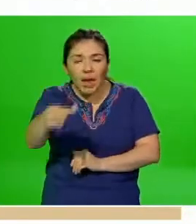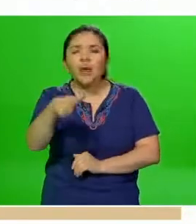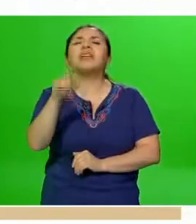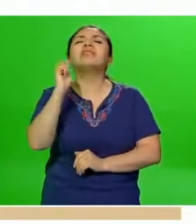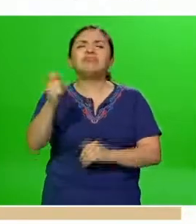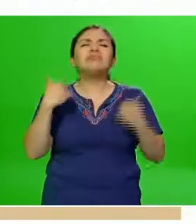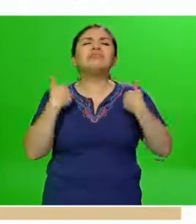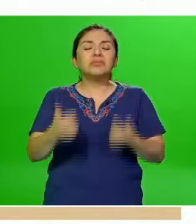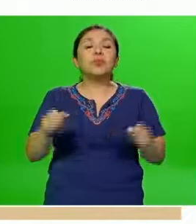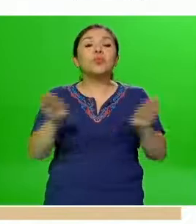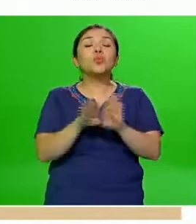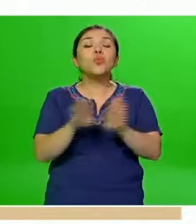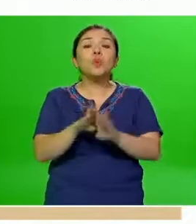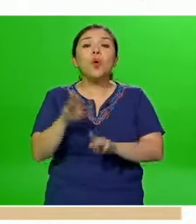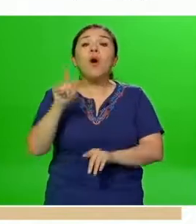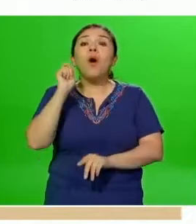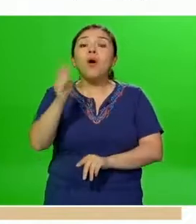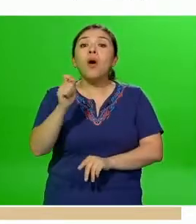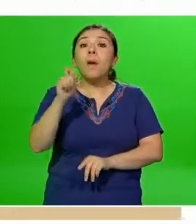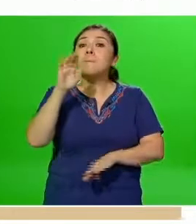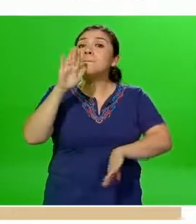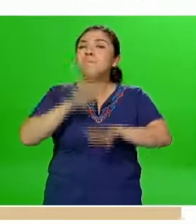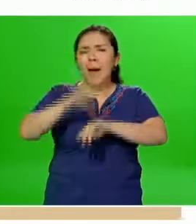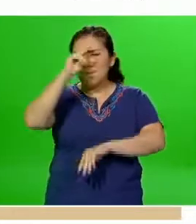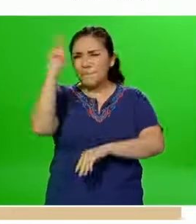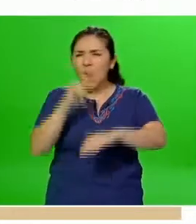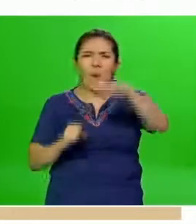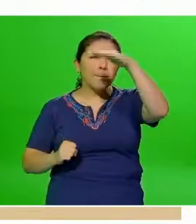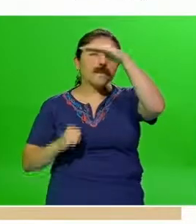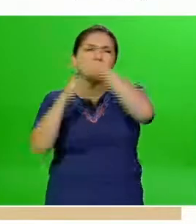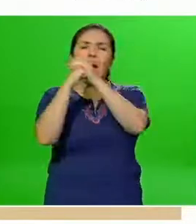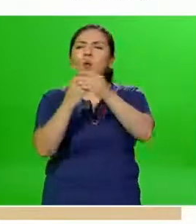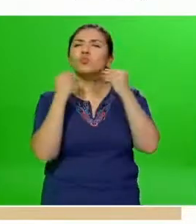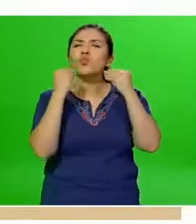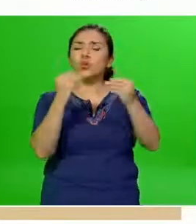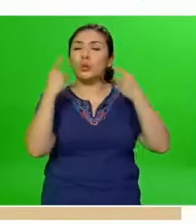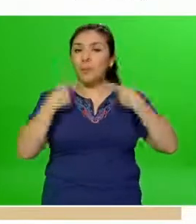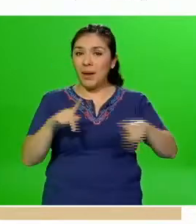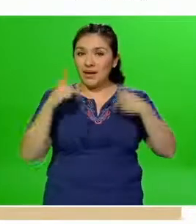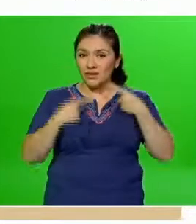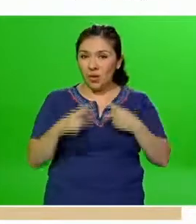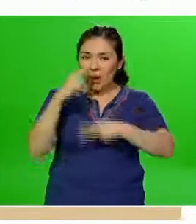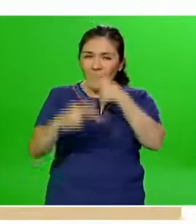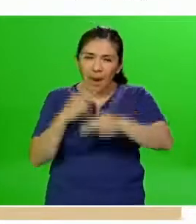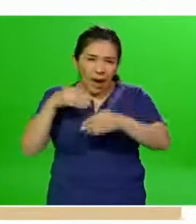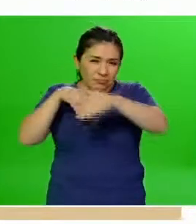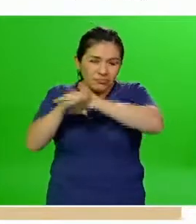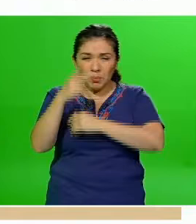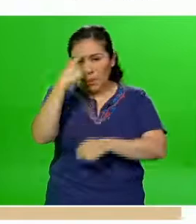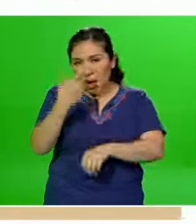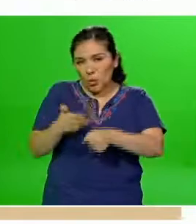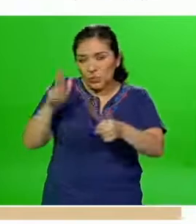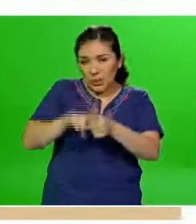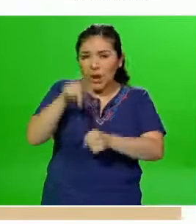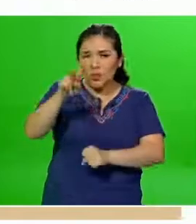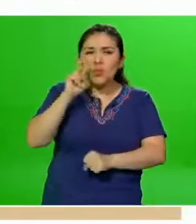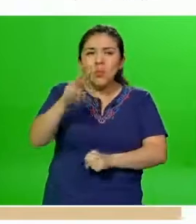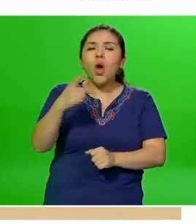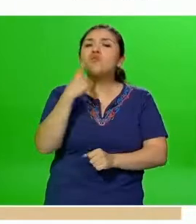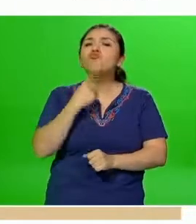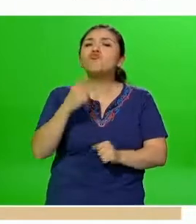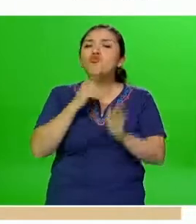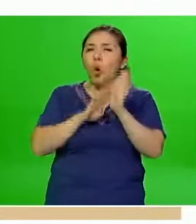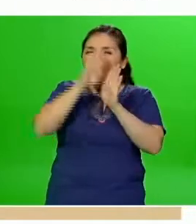nosotros ver es que fue el pico máximo que se tuvo. Cuando vemos la curva roja, observamos